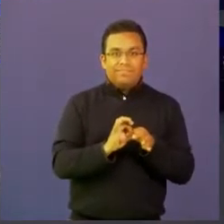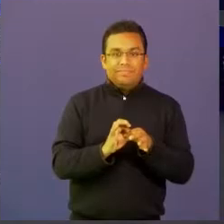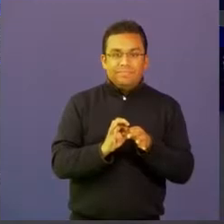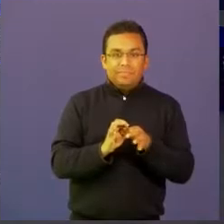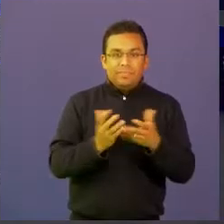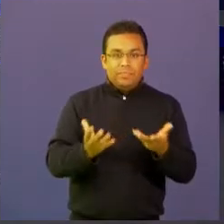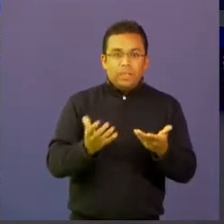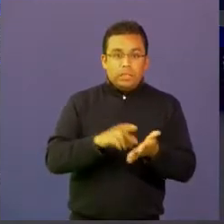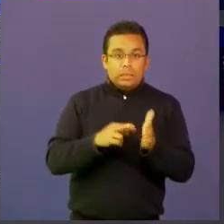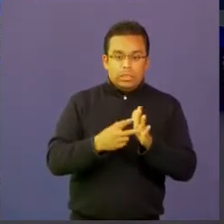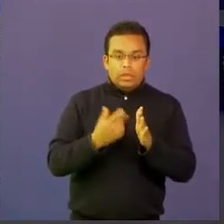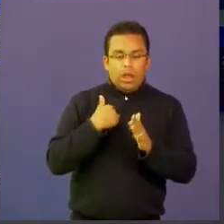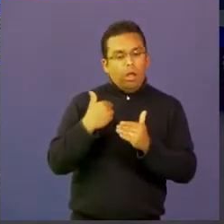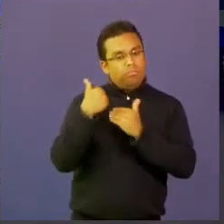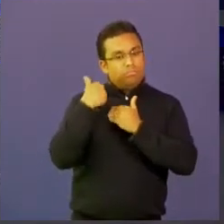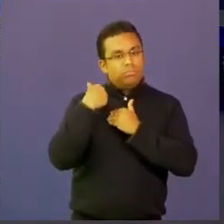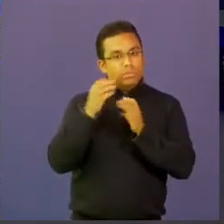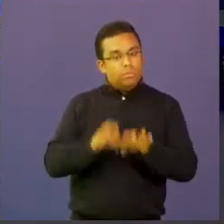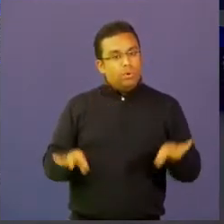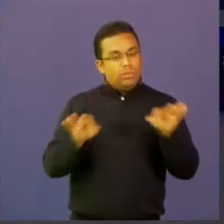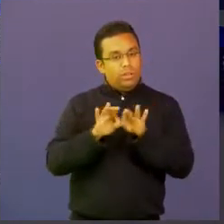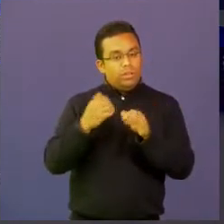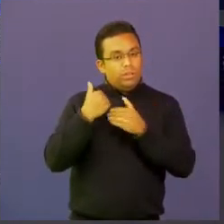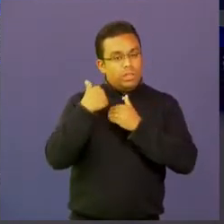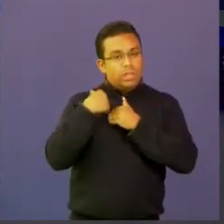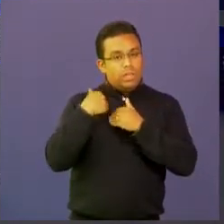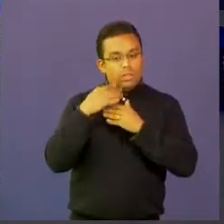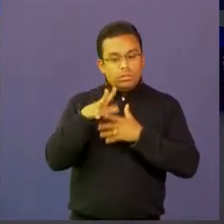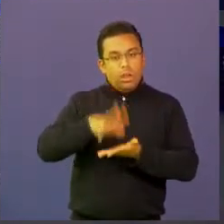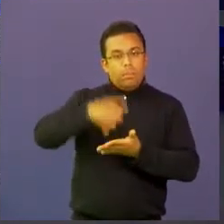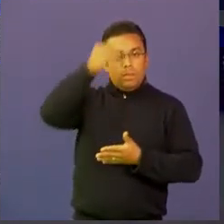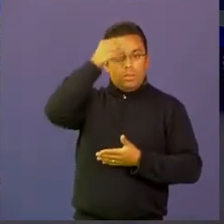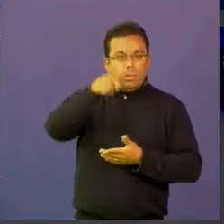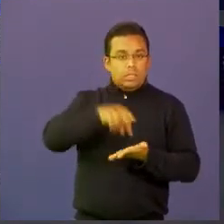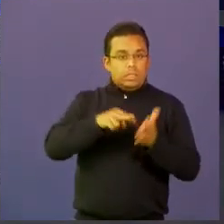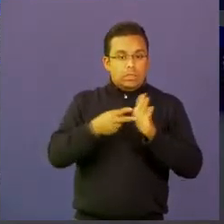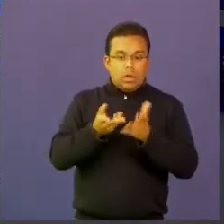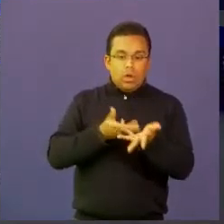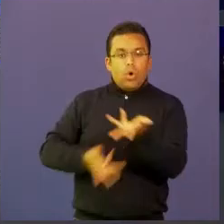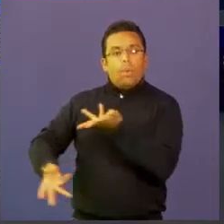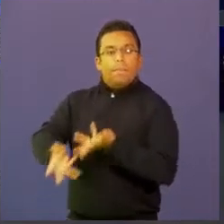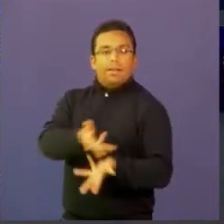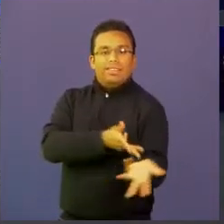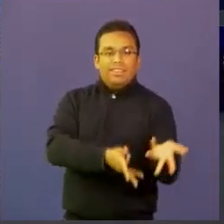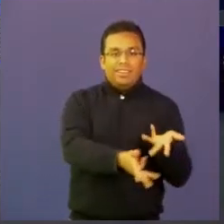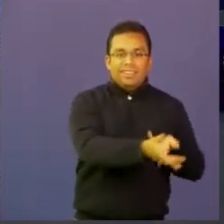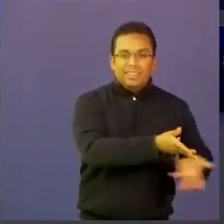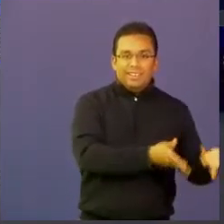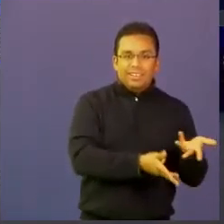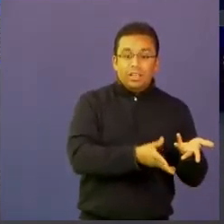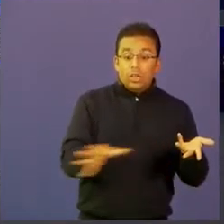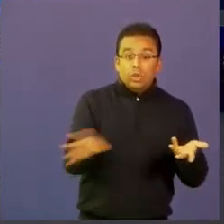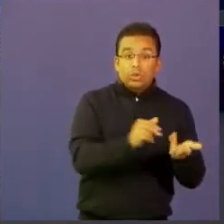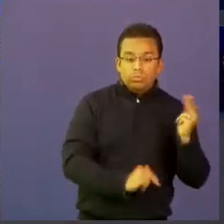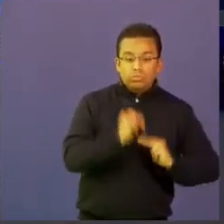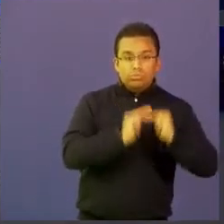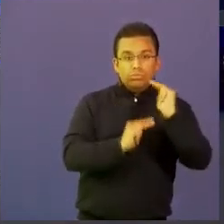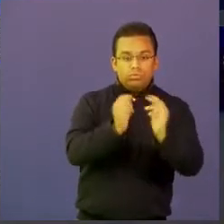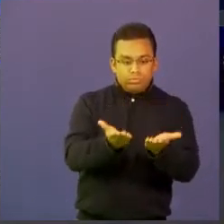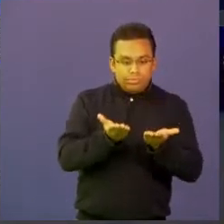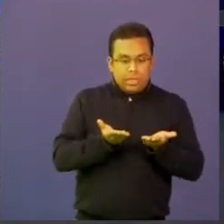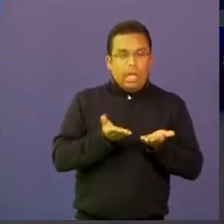responsables del aprendizaje y entonces así es una responsabilidad compartida donde entre todos construimos para aprender